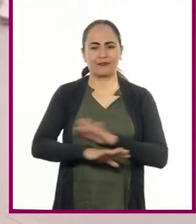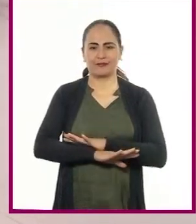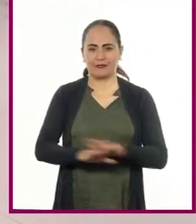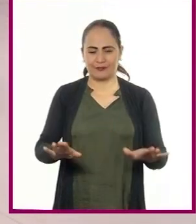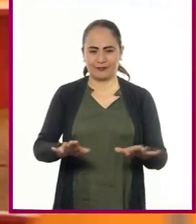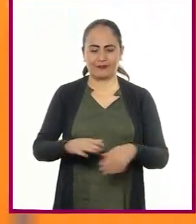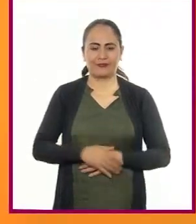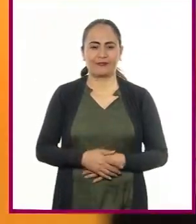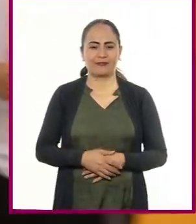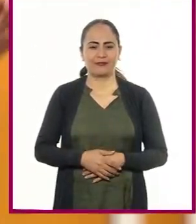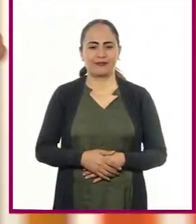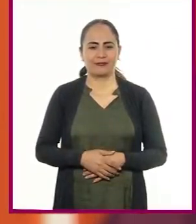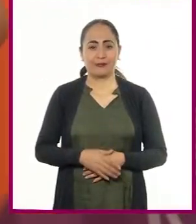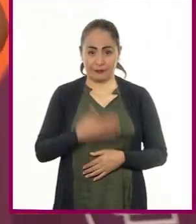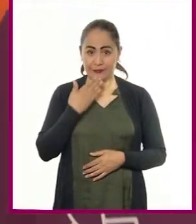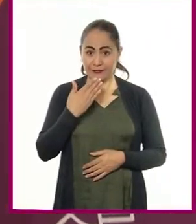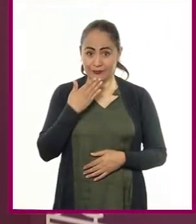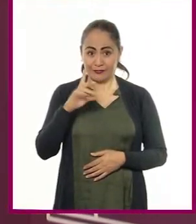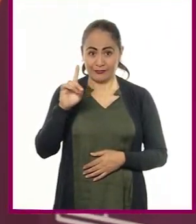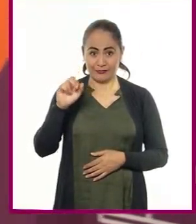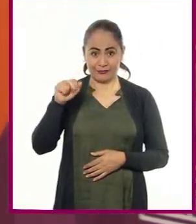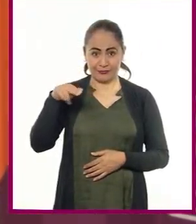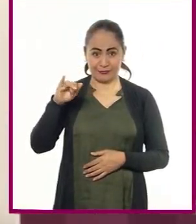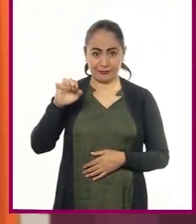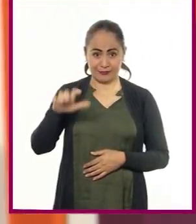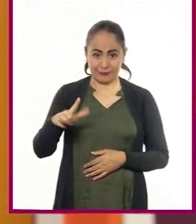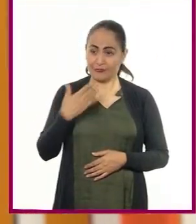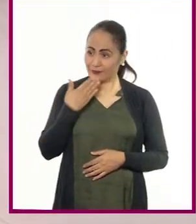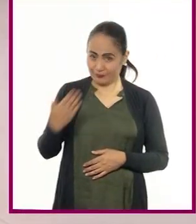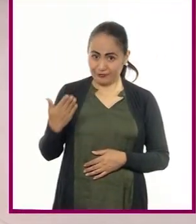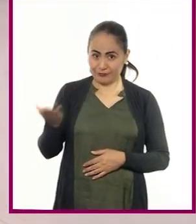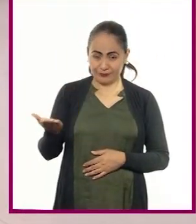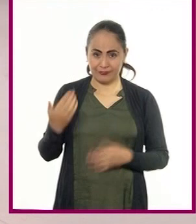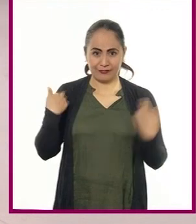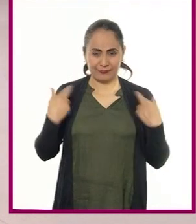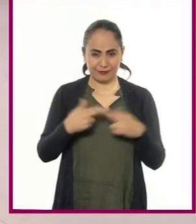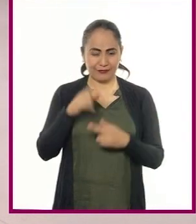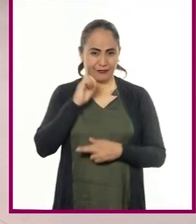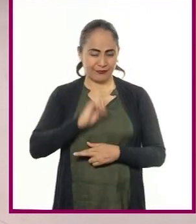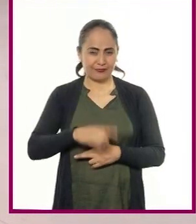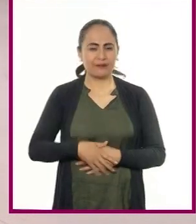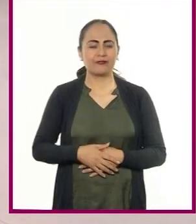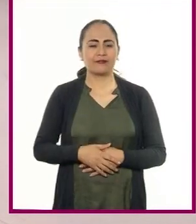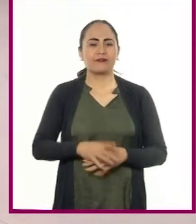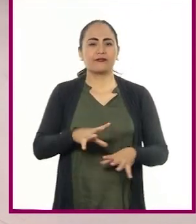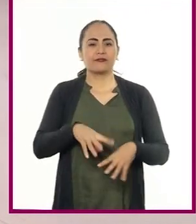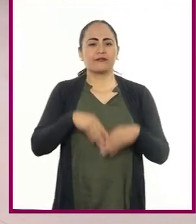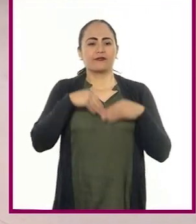Bien. Bien. ¿Todo bien, Daniel? Muy bien, muy bien, muy bien. Maestra. Bien. Perfecto. Bien, inhalamos.